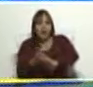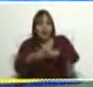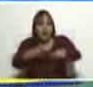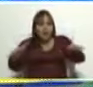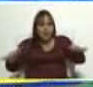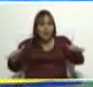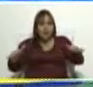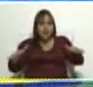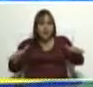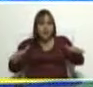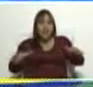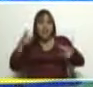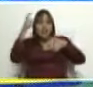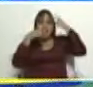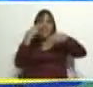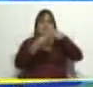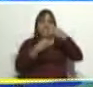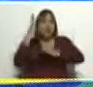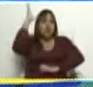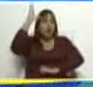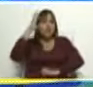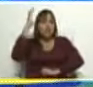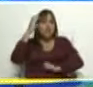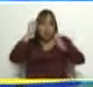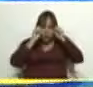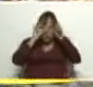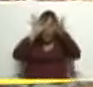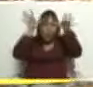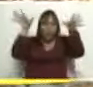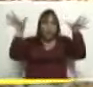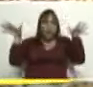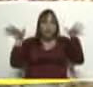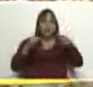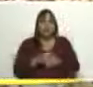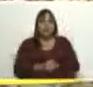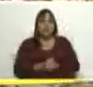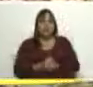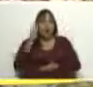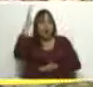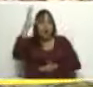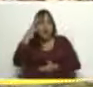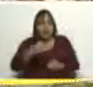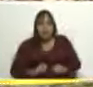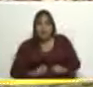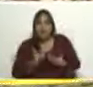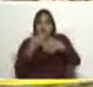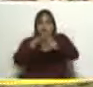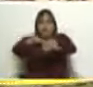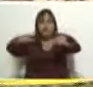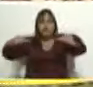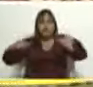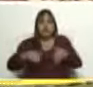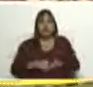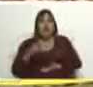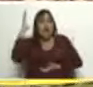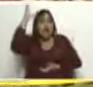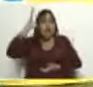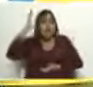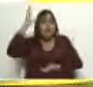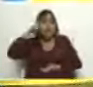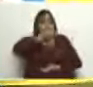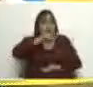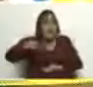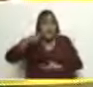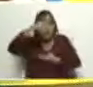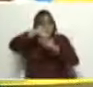en conciencia, en mente y alma pura, fértil, la conciencia de un